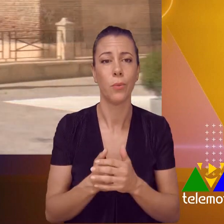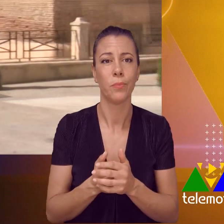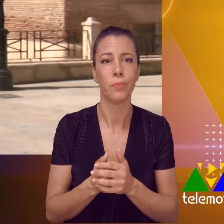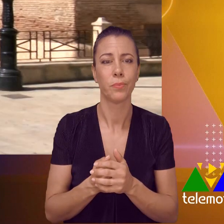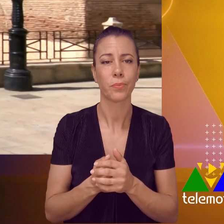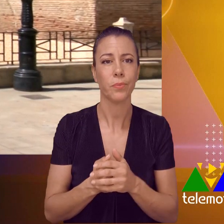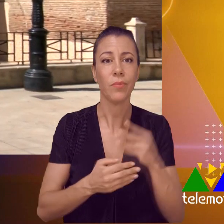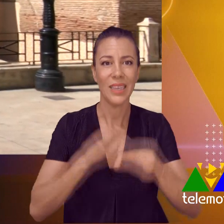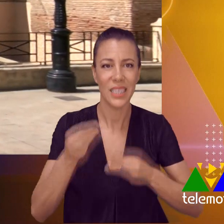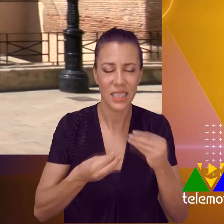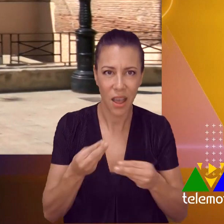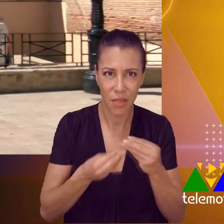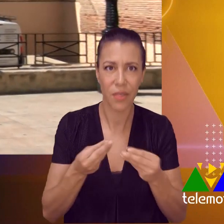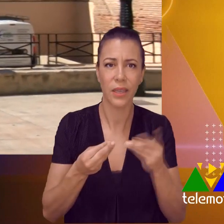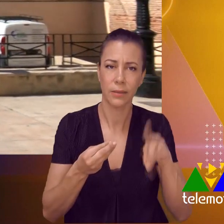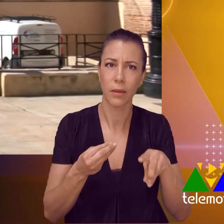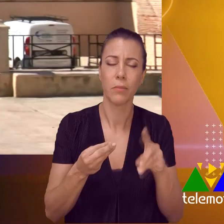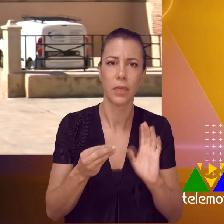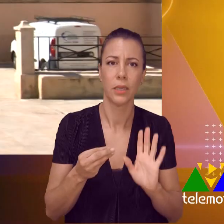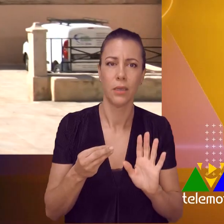cuando se hace